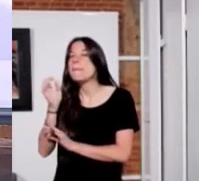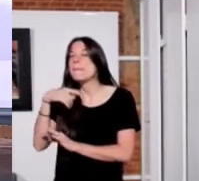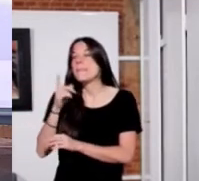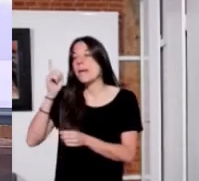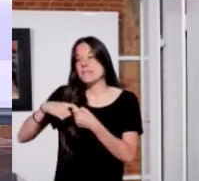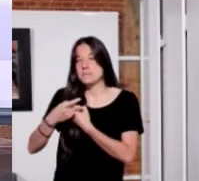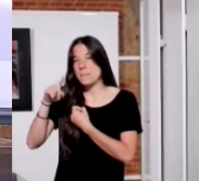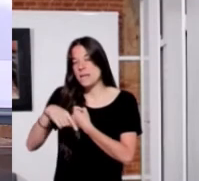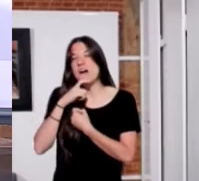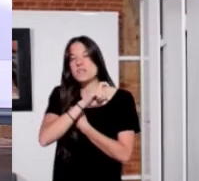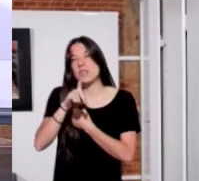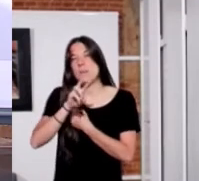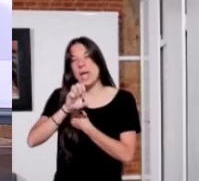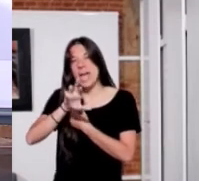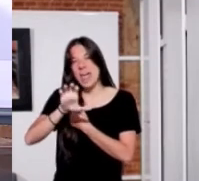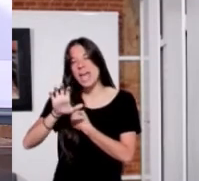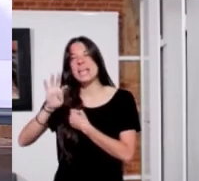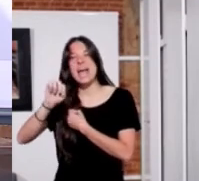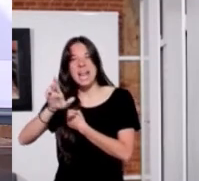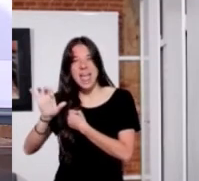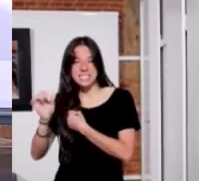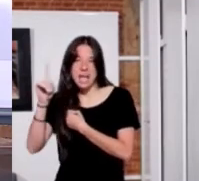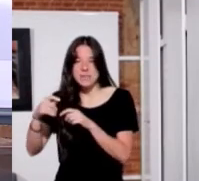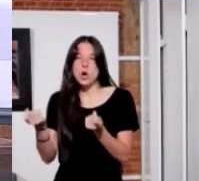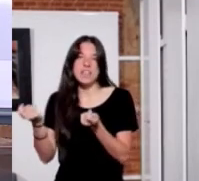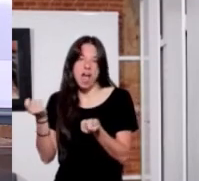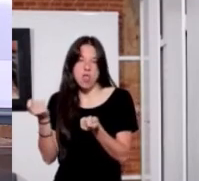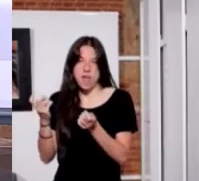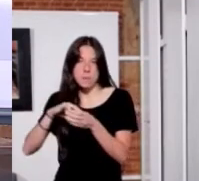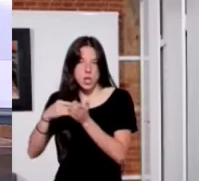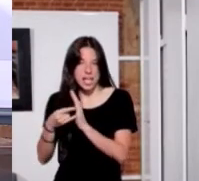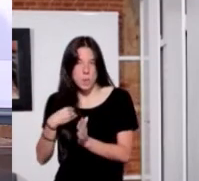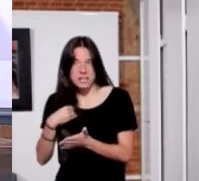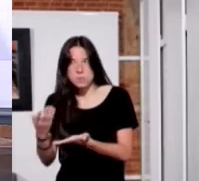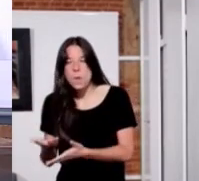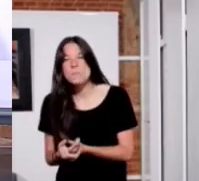Tarrés también es coordinadora de ese proyecto y que nos parece